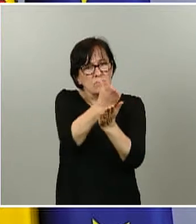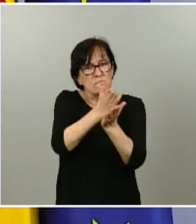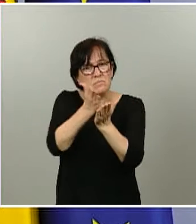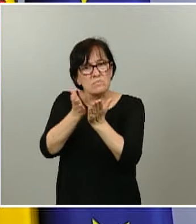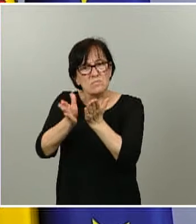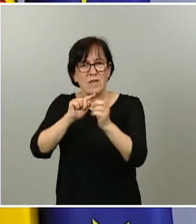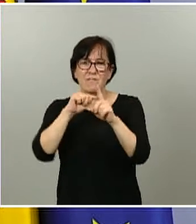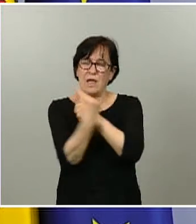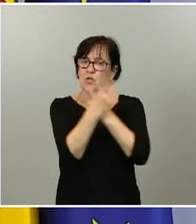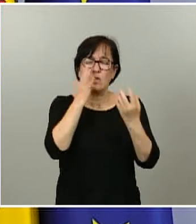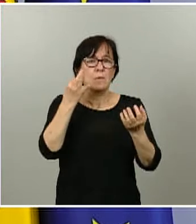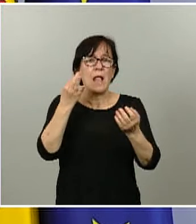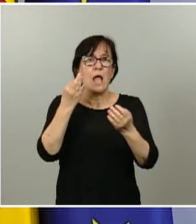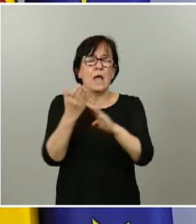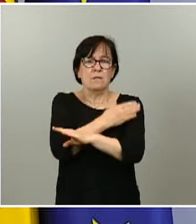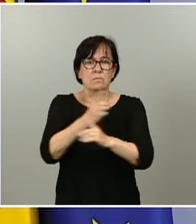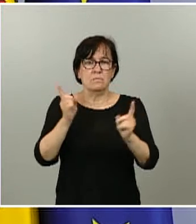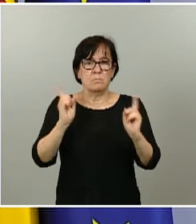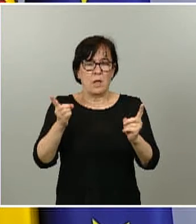detección precoz de los casos, poder